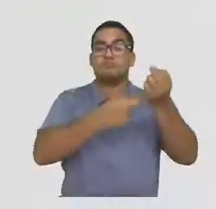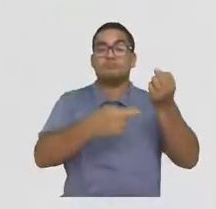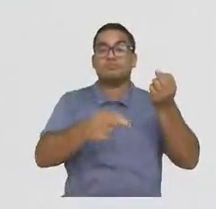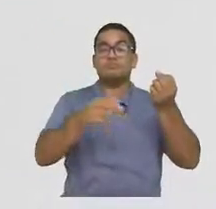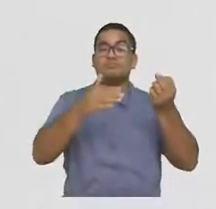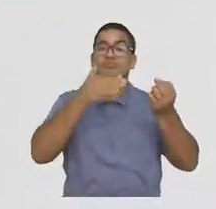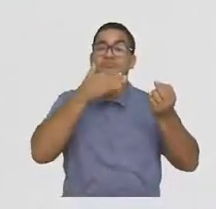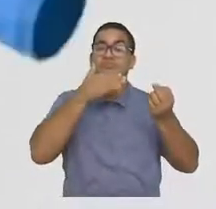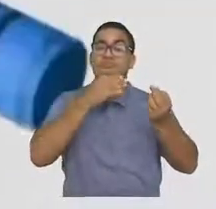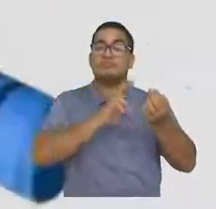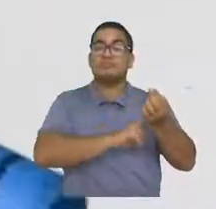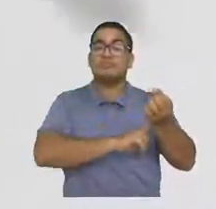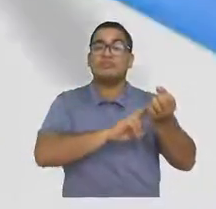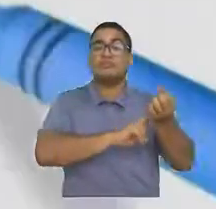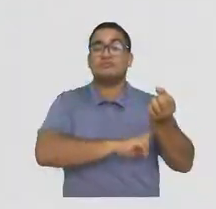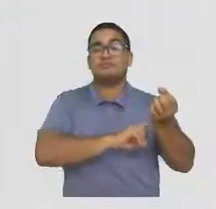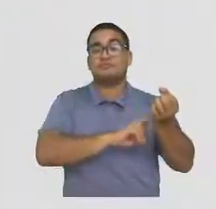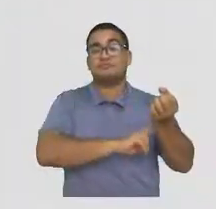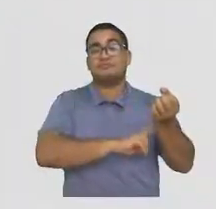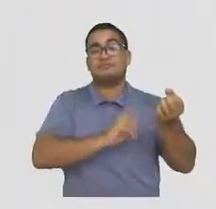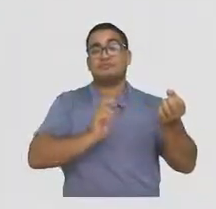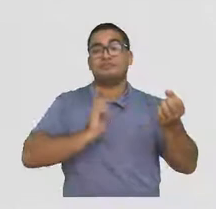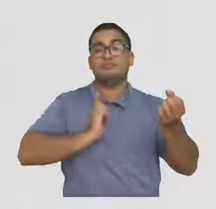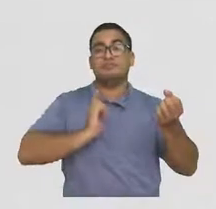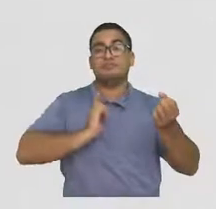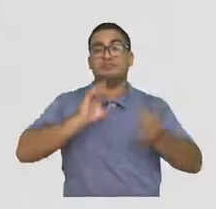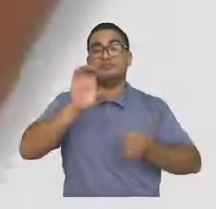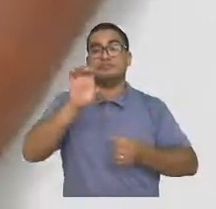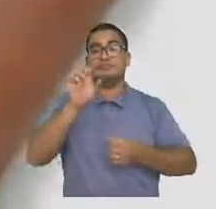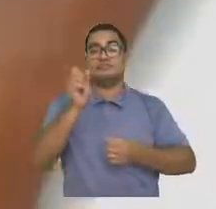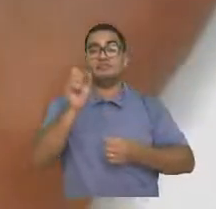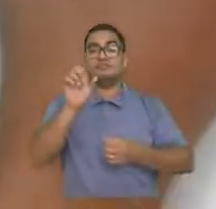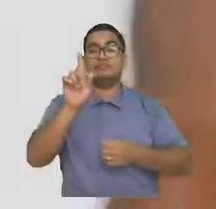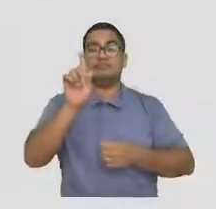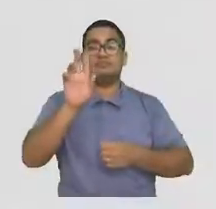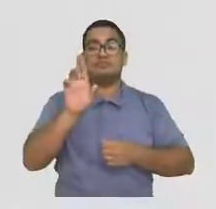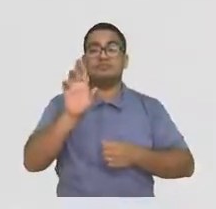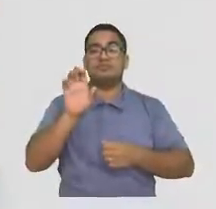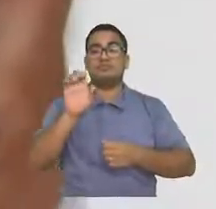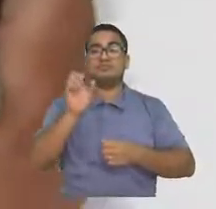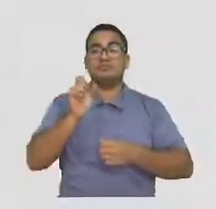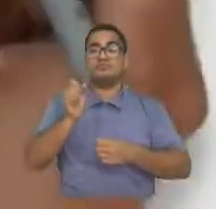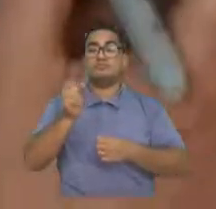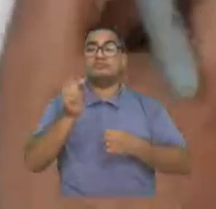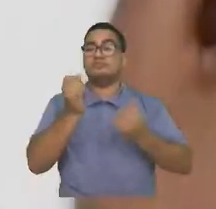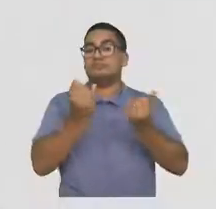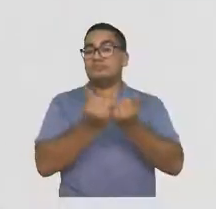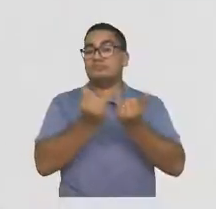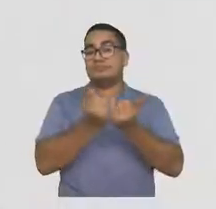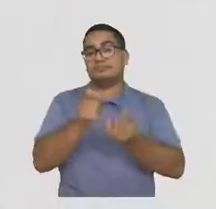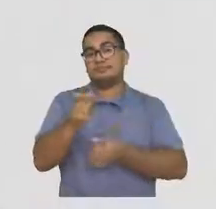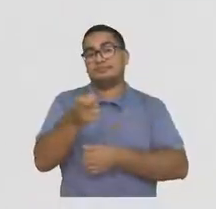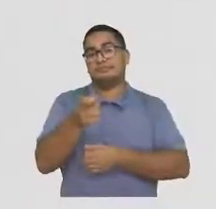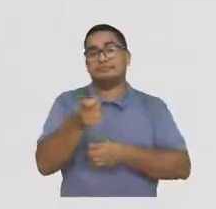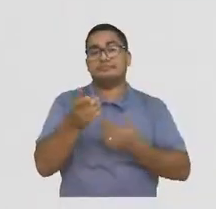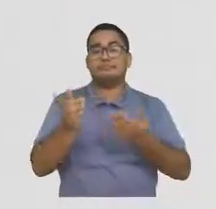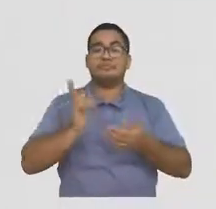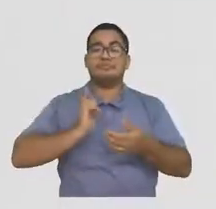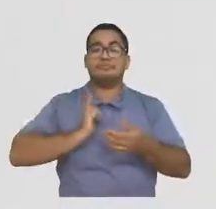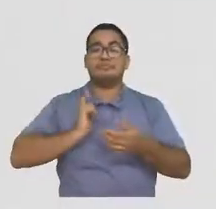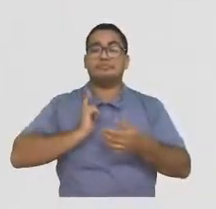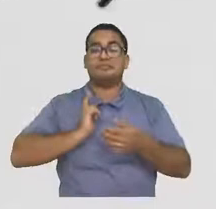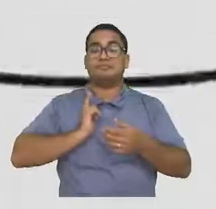está, como el estrés es como una llave, esas hormonas son como una llave. Cuando hay estrés se